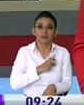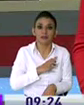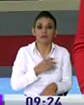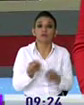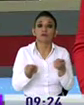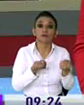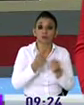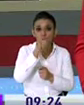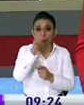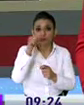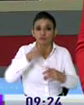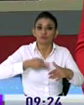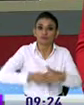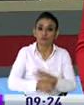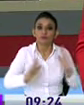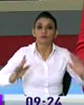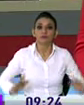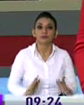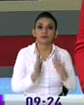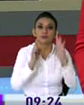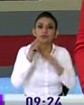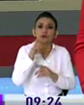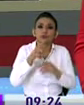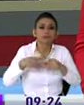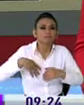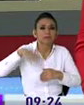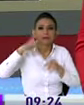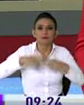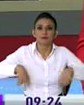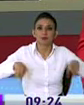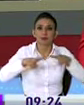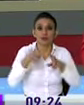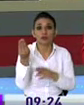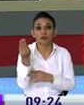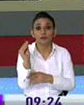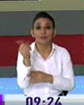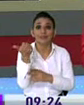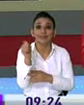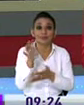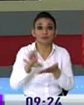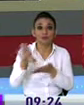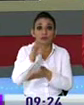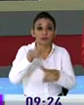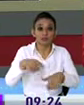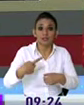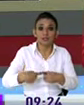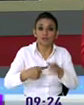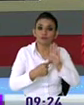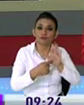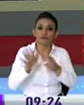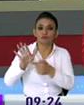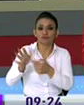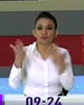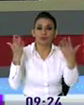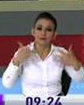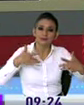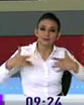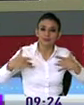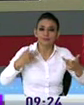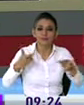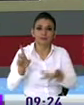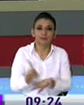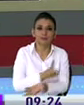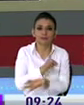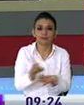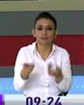Drogas inauguró el Festival Tú Vales Más, donde jóvenes de 10 instituciones de la capital pusieron en escena obras de teatro y danza con